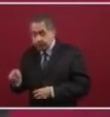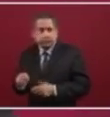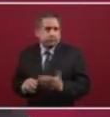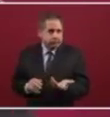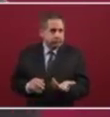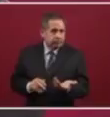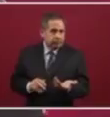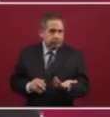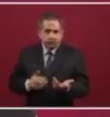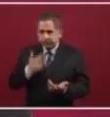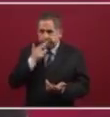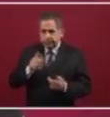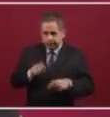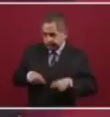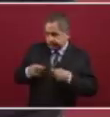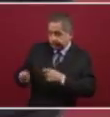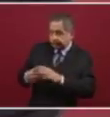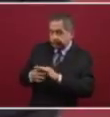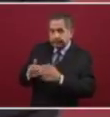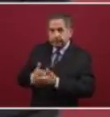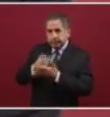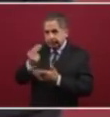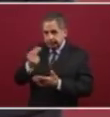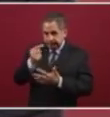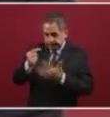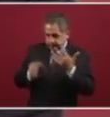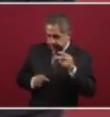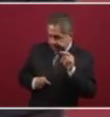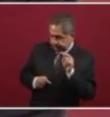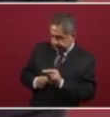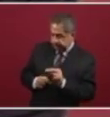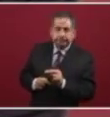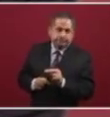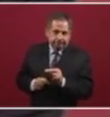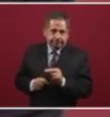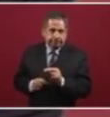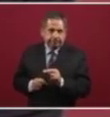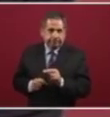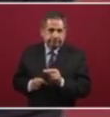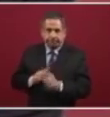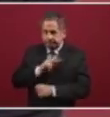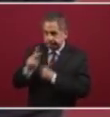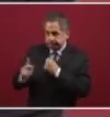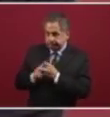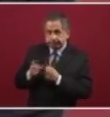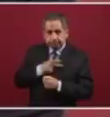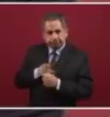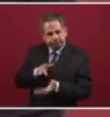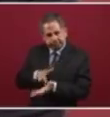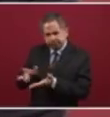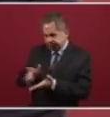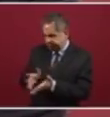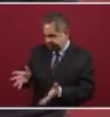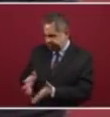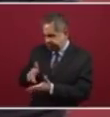plantearse la necesidad de impulsar el desarrollo.